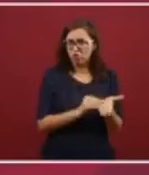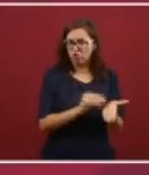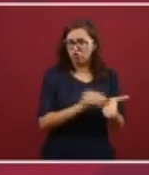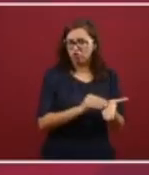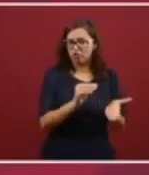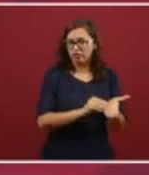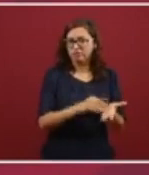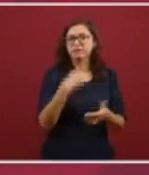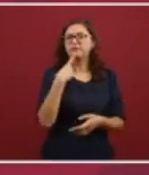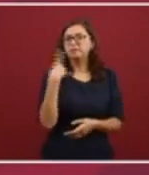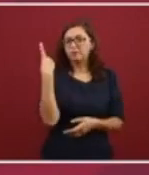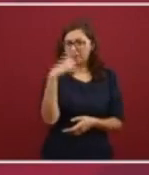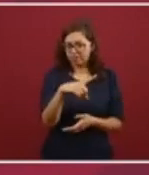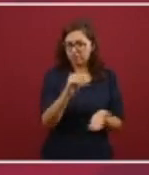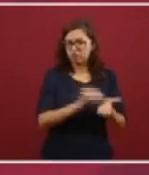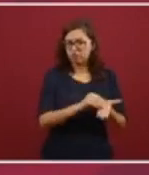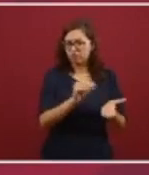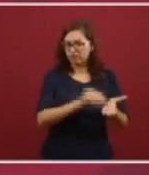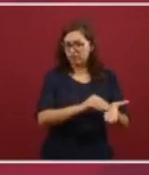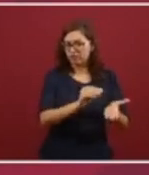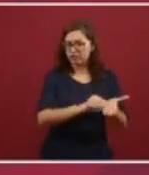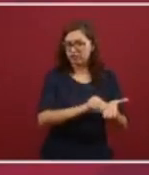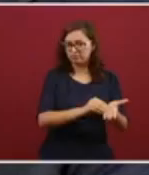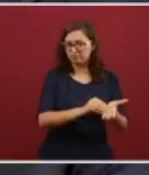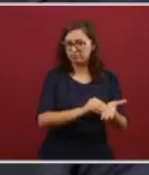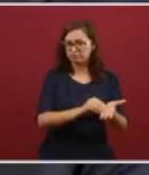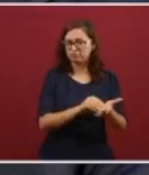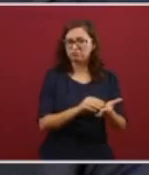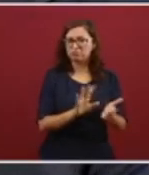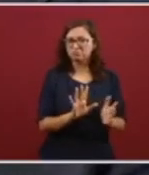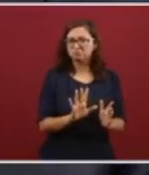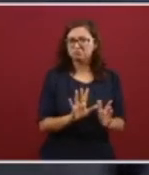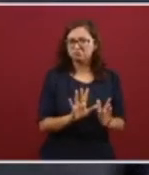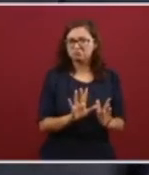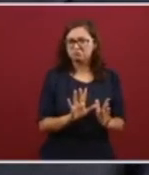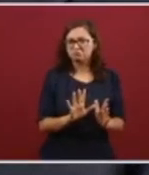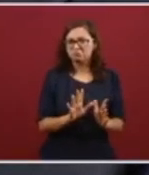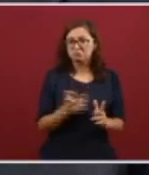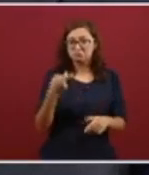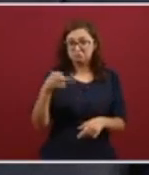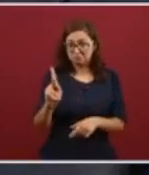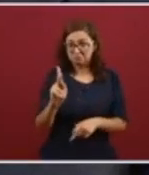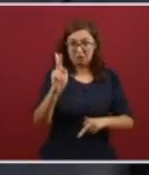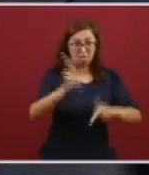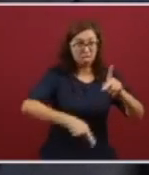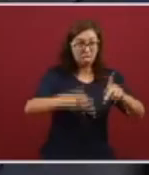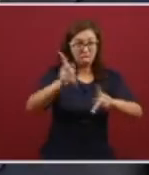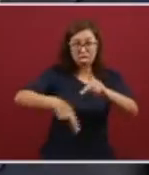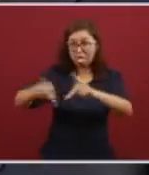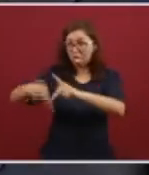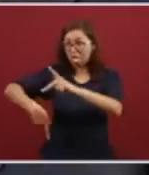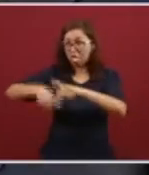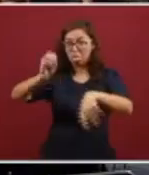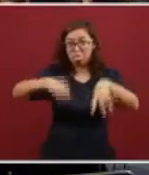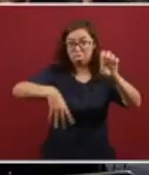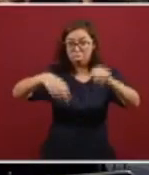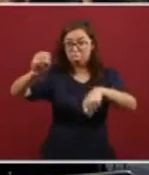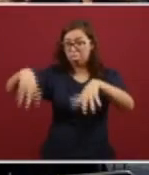hay demandas, sí, pero hay obras tiradas de todo.